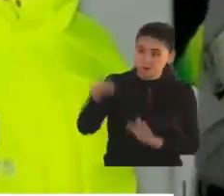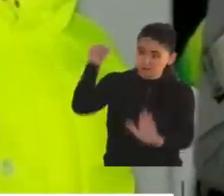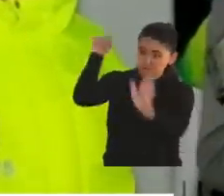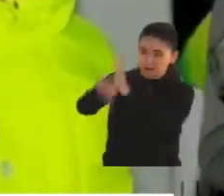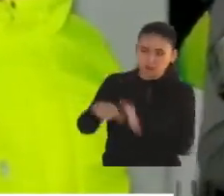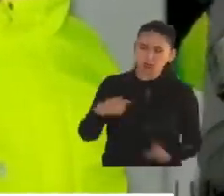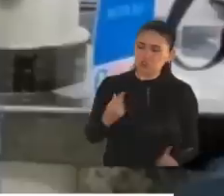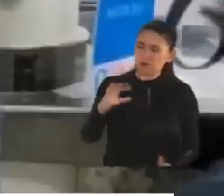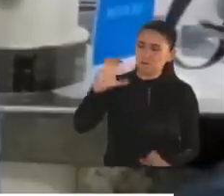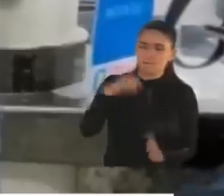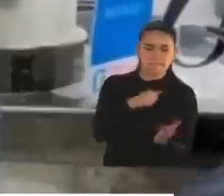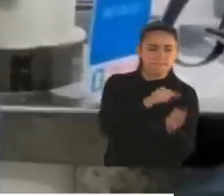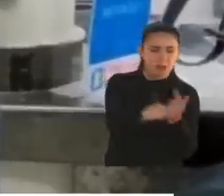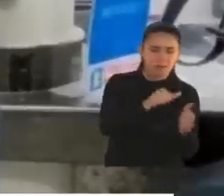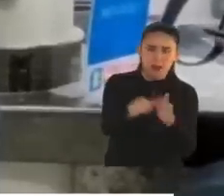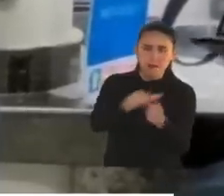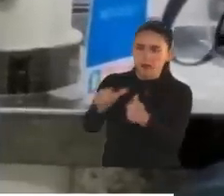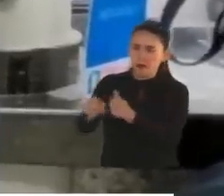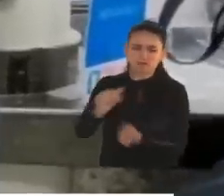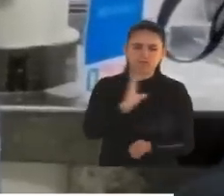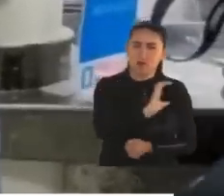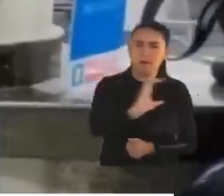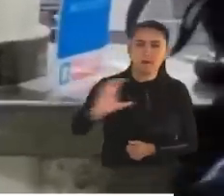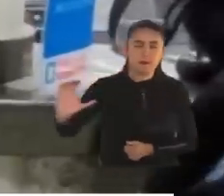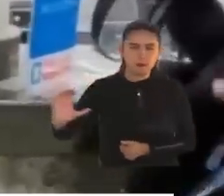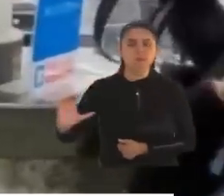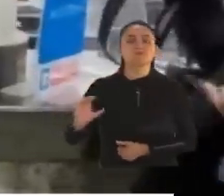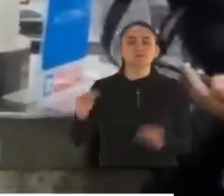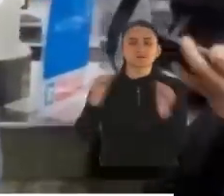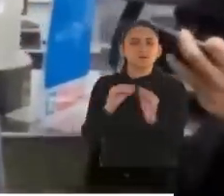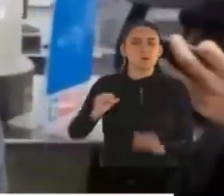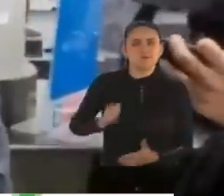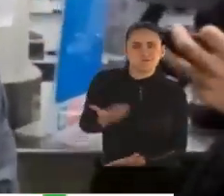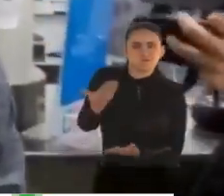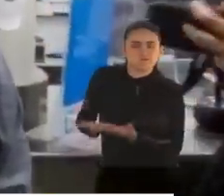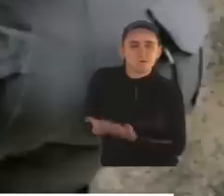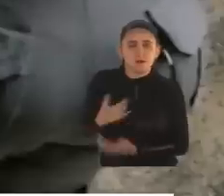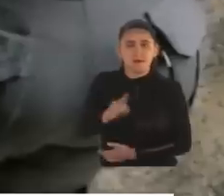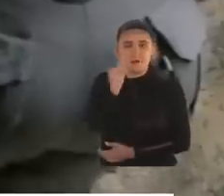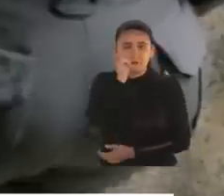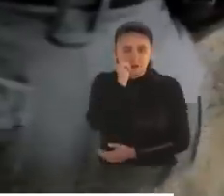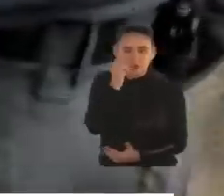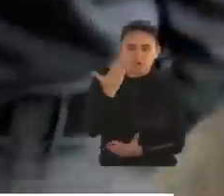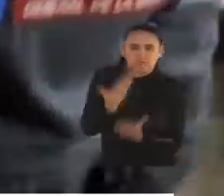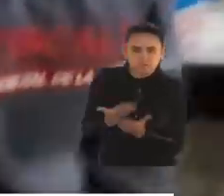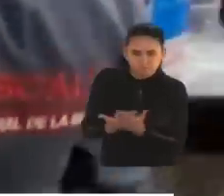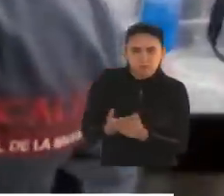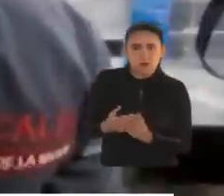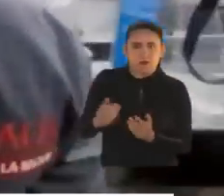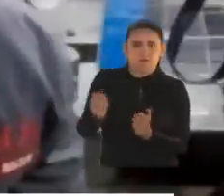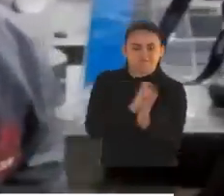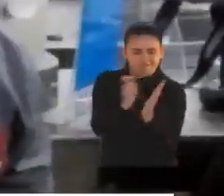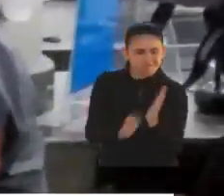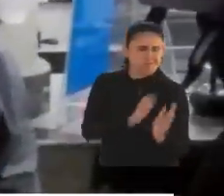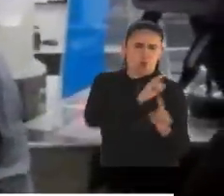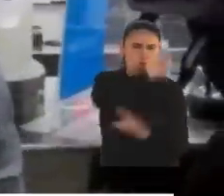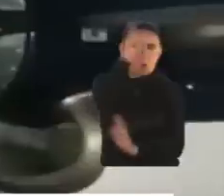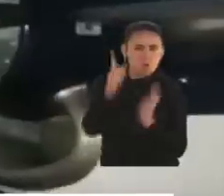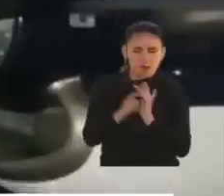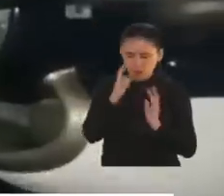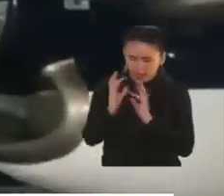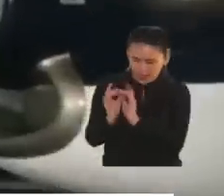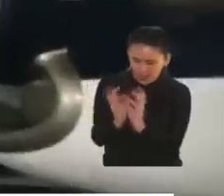asegura que tienen registros fílmicos y pruebas contundentes de cómo se reunió para planear este crimen. Pues se